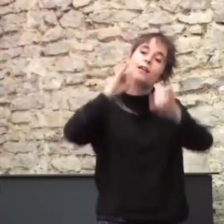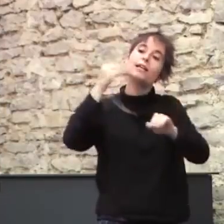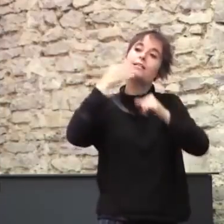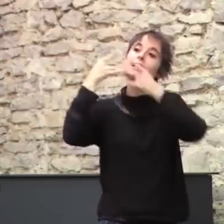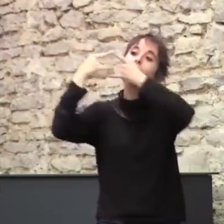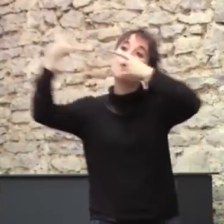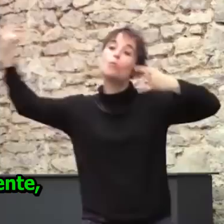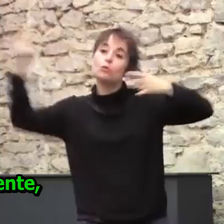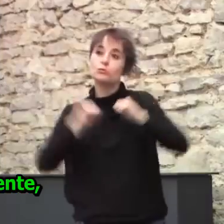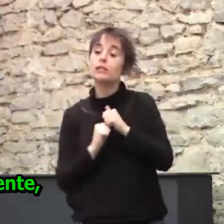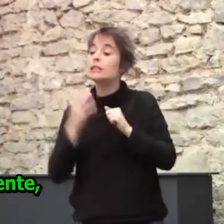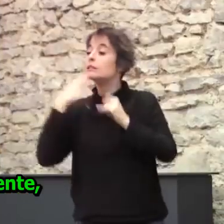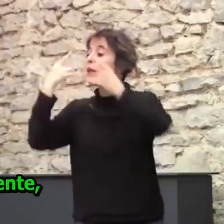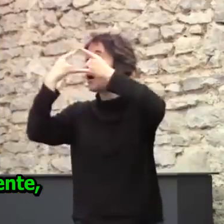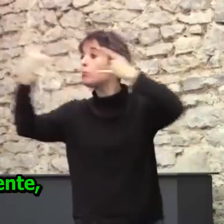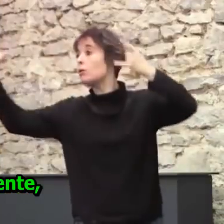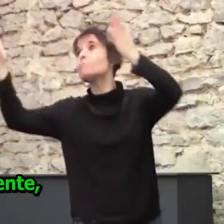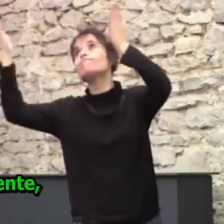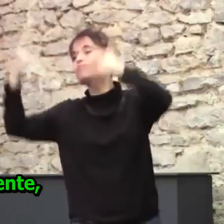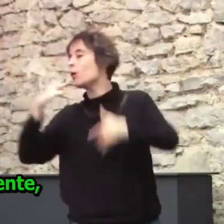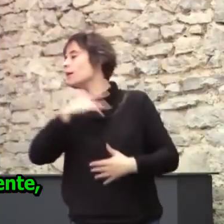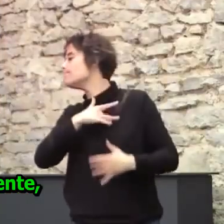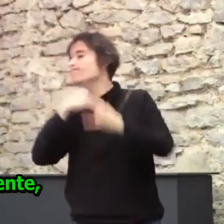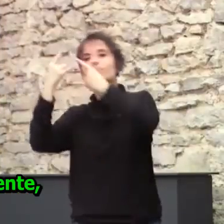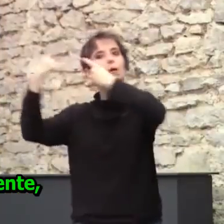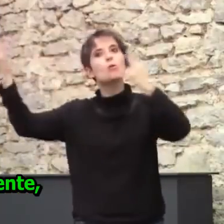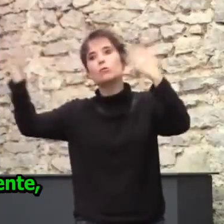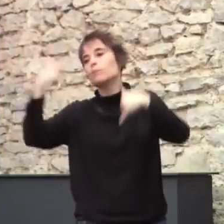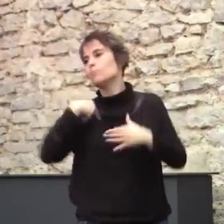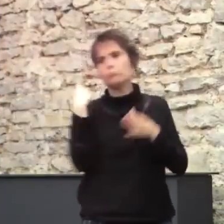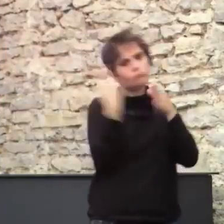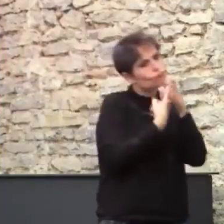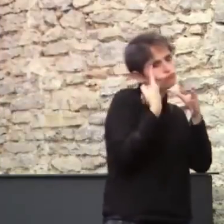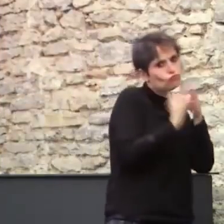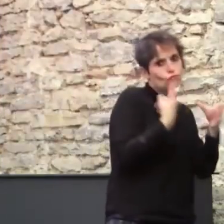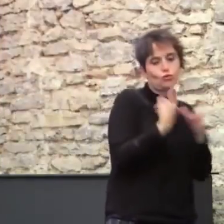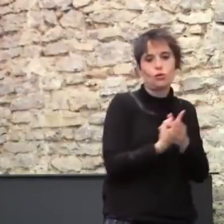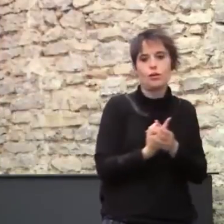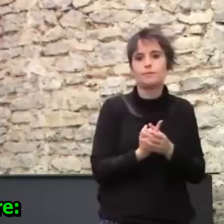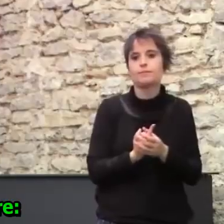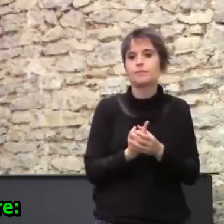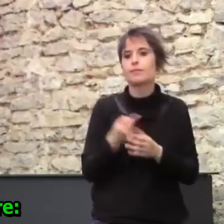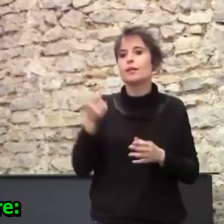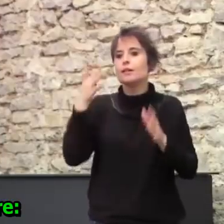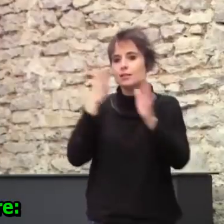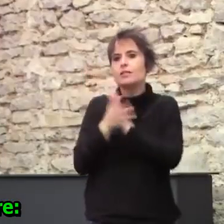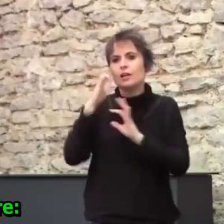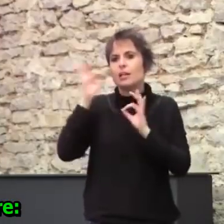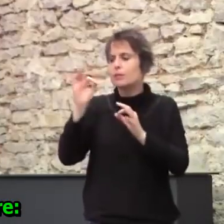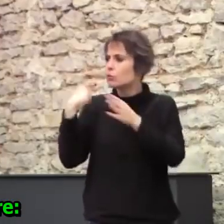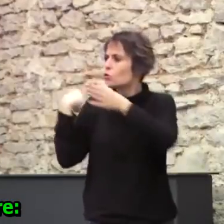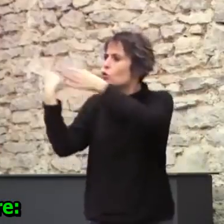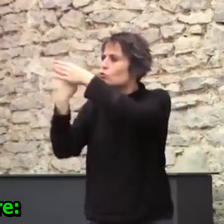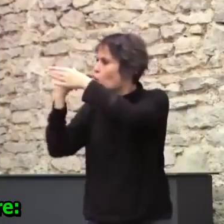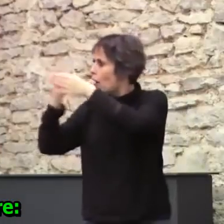aman. Y si no me aman, si un hombre no me ama románticamente, estoy sola, ¿no? Que muchas veces pues es como, perdona, no estás sola, estás